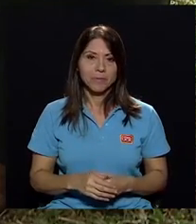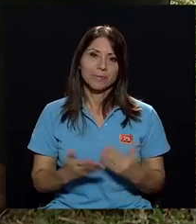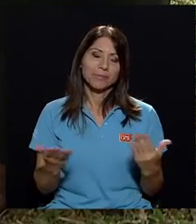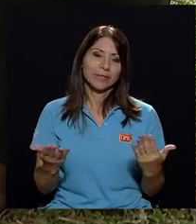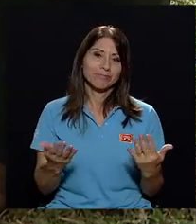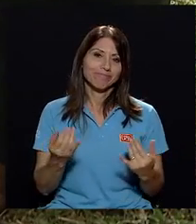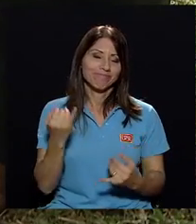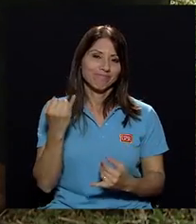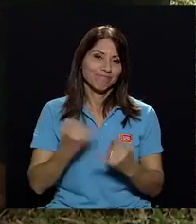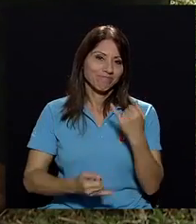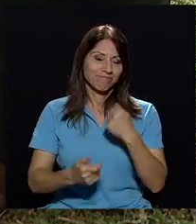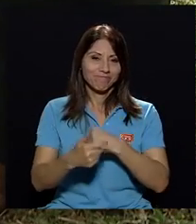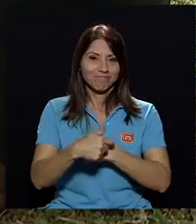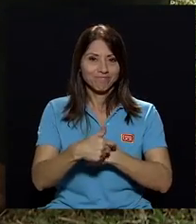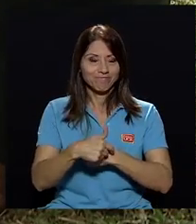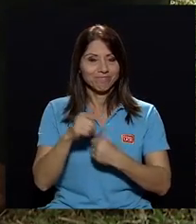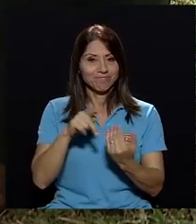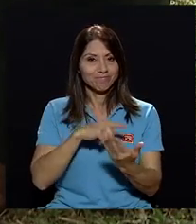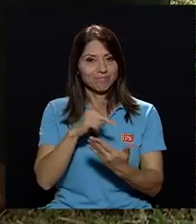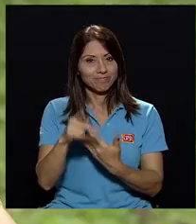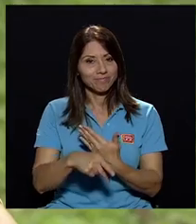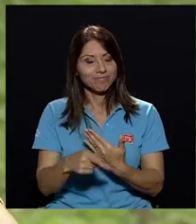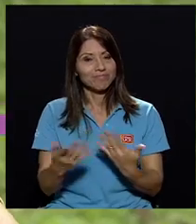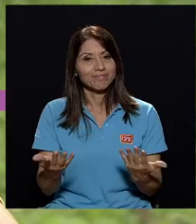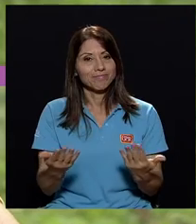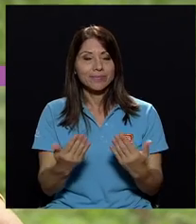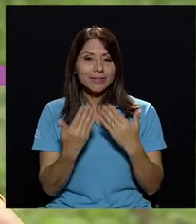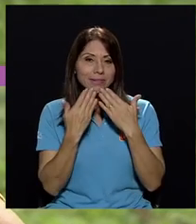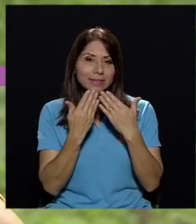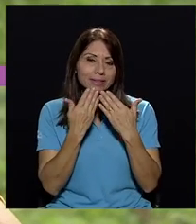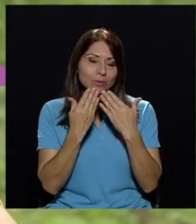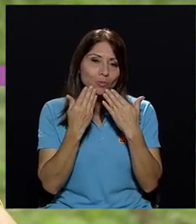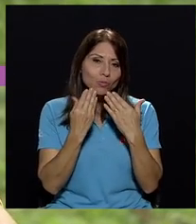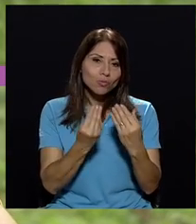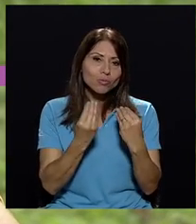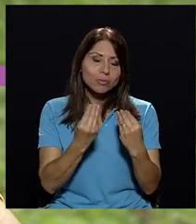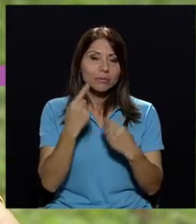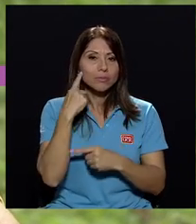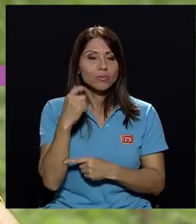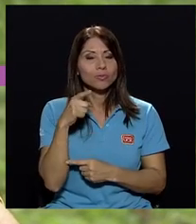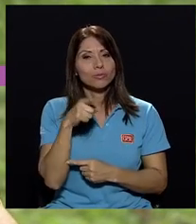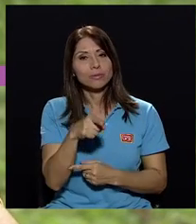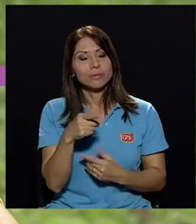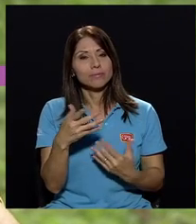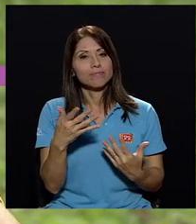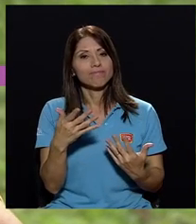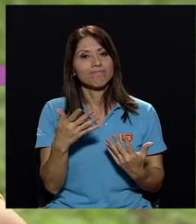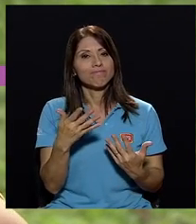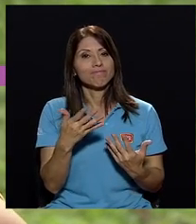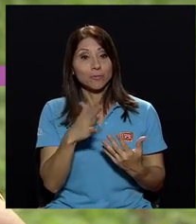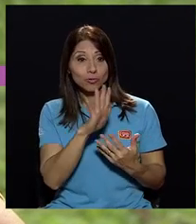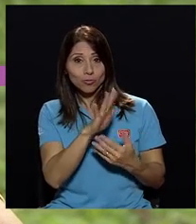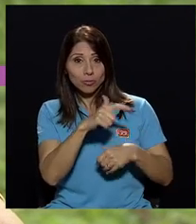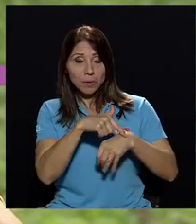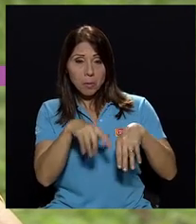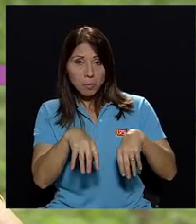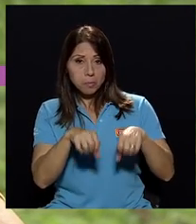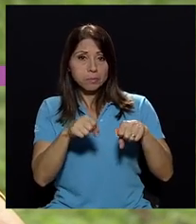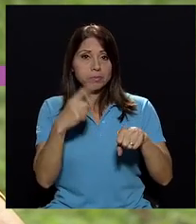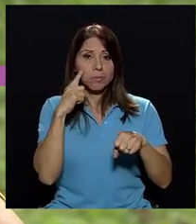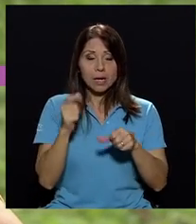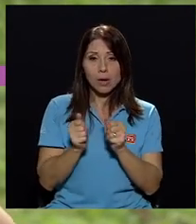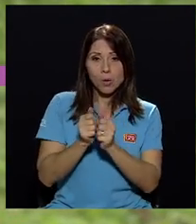Bueno, Fabián, se nos agotó pues el tiempo de este programa. Agradecerte muchísimo por haber tomado pues parte de tu tiempo